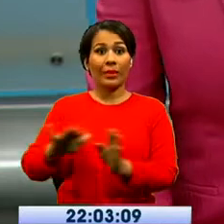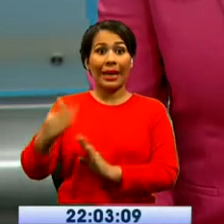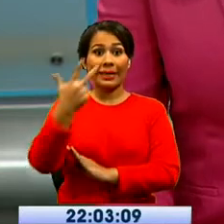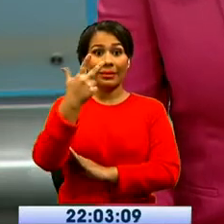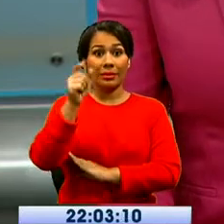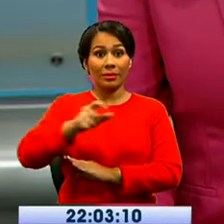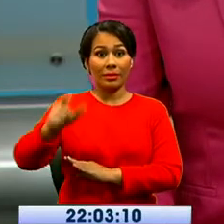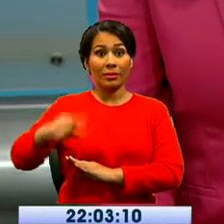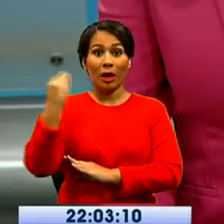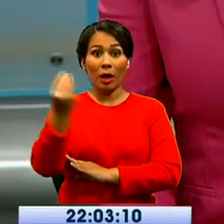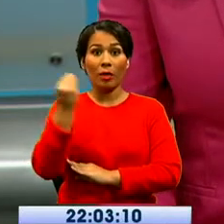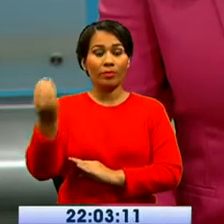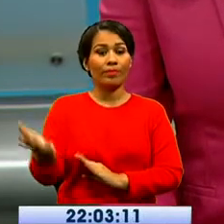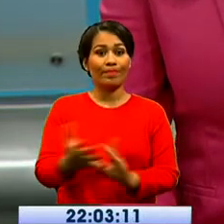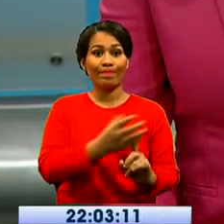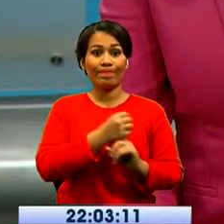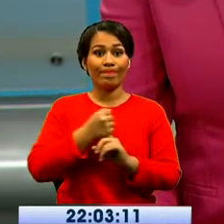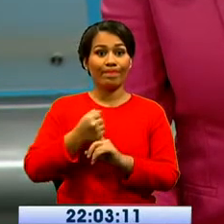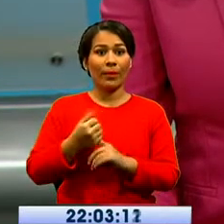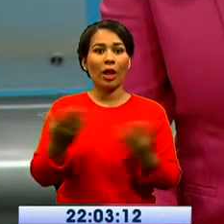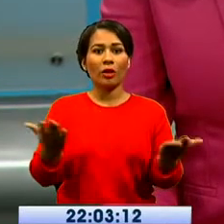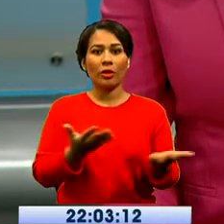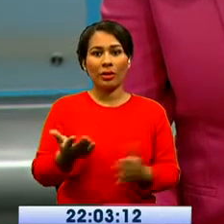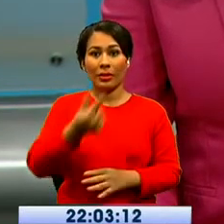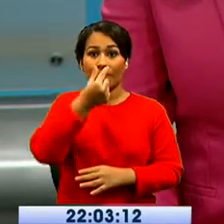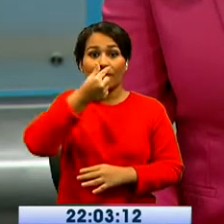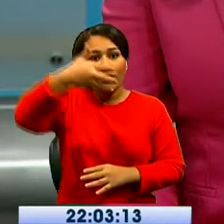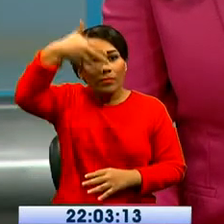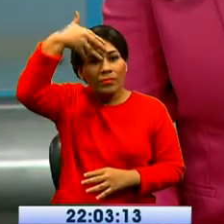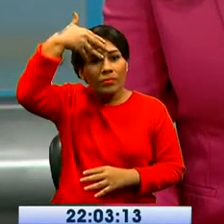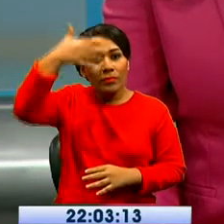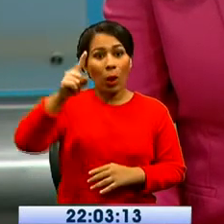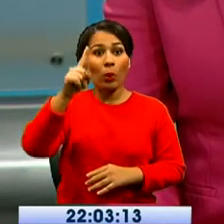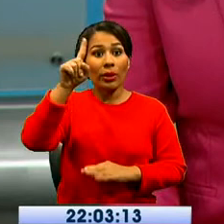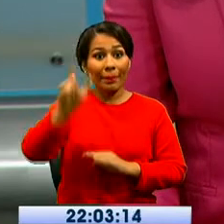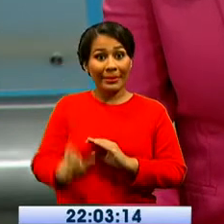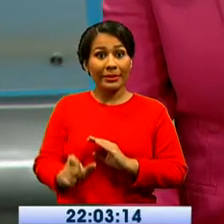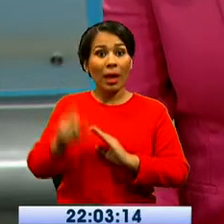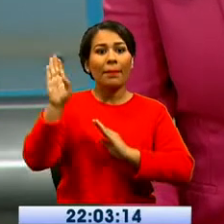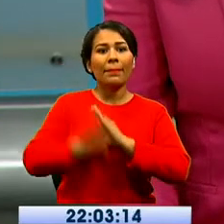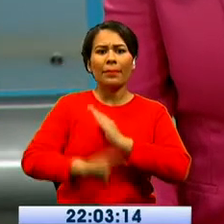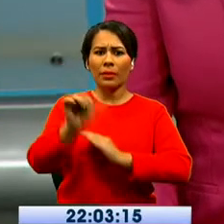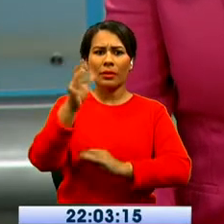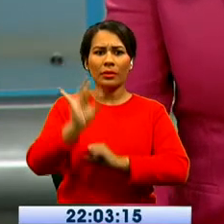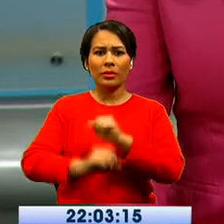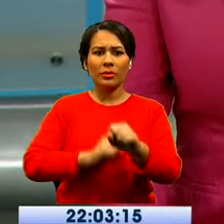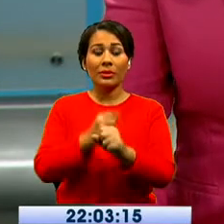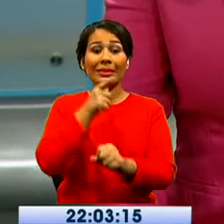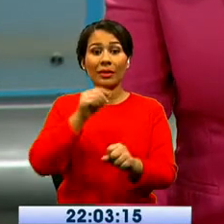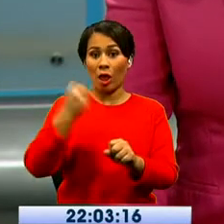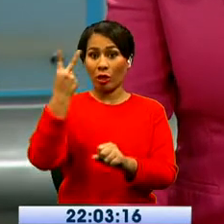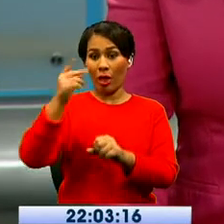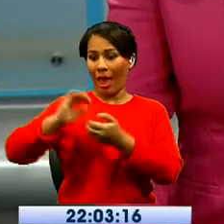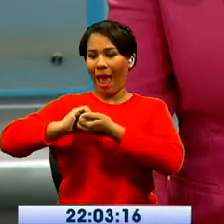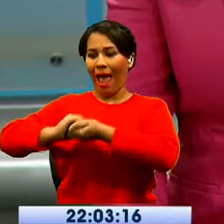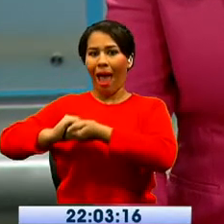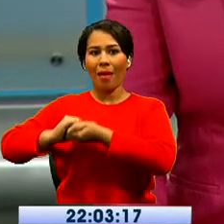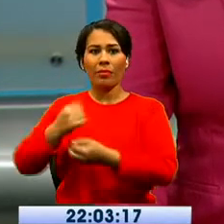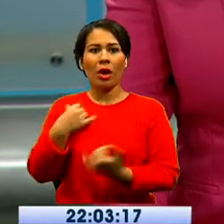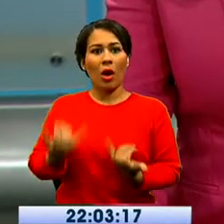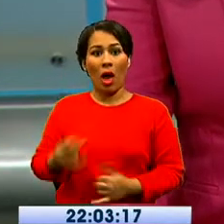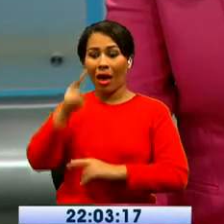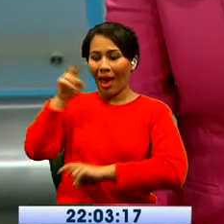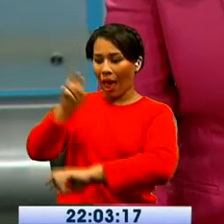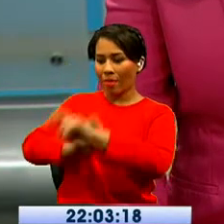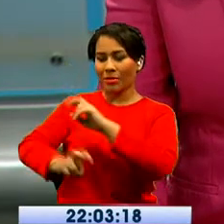Tres jóvenes fueron capturados por la policía en la provincia de Sáchila. Uno de ellos es menor de edad y junto a sus otros dos amigos son investigados